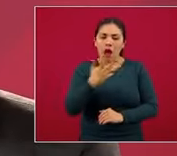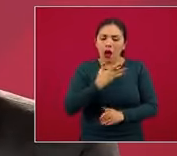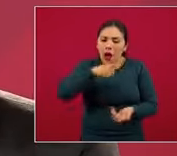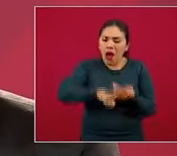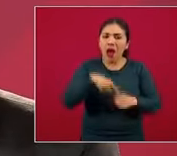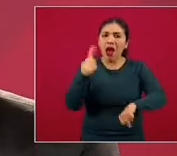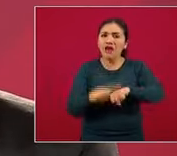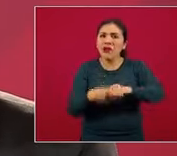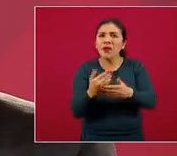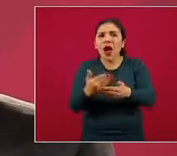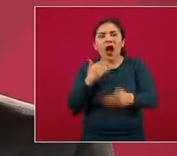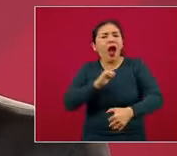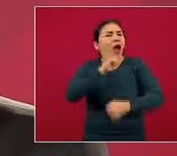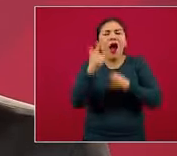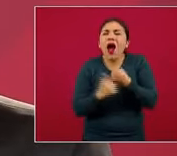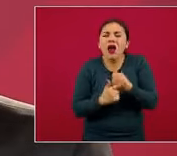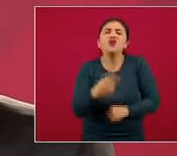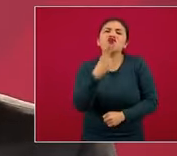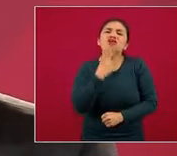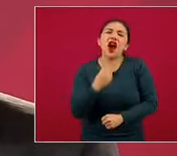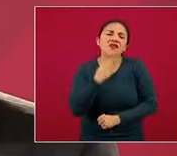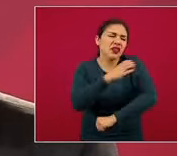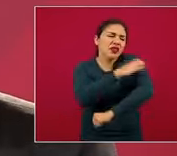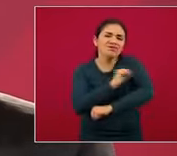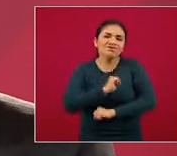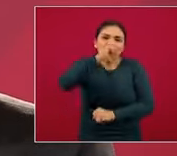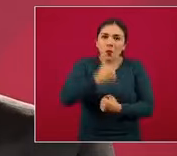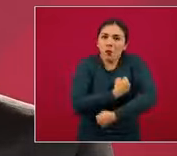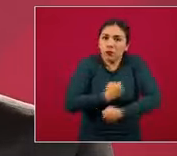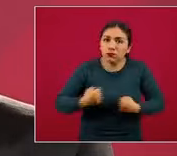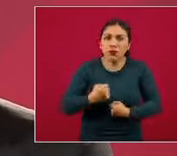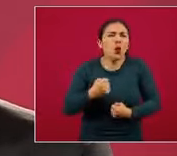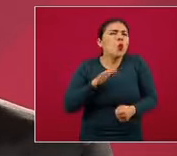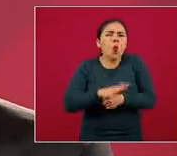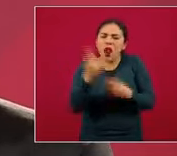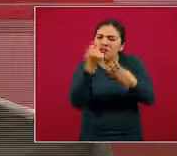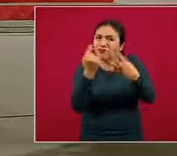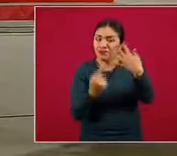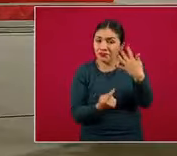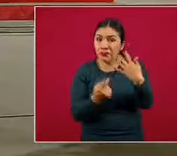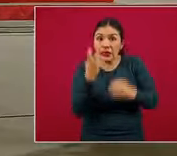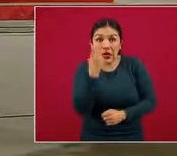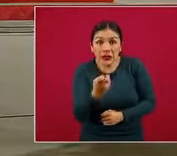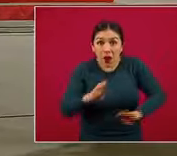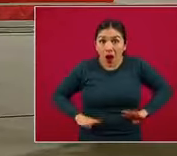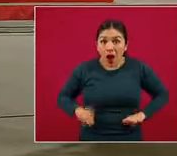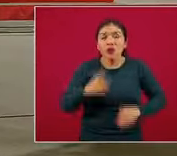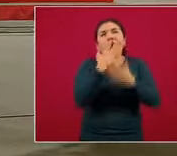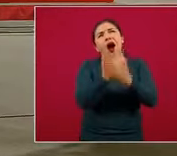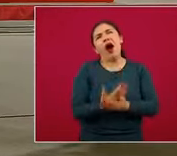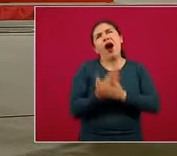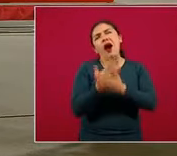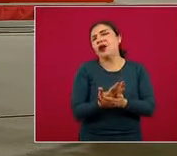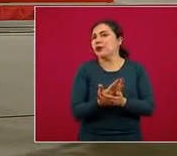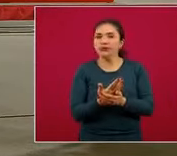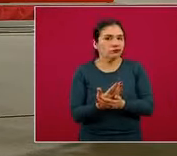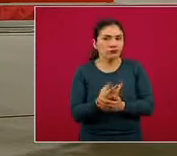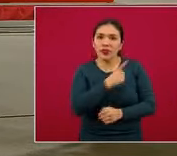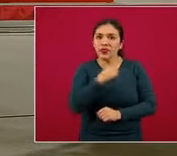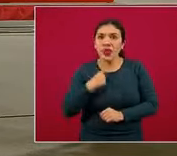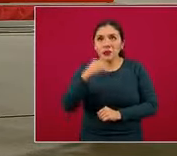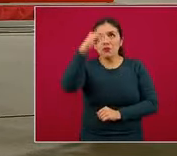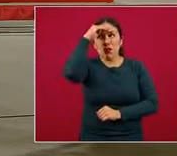tiene enfermedades crónicas, diabetes, hipertensión, obesidad, cualquiera de estas condiciones, no esperarse. Hay que